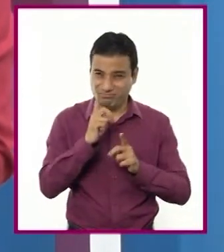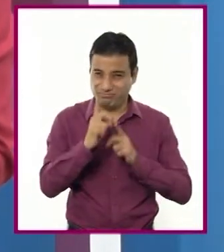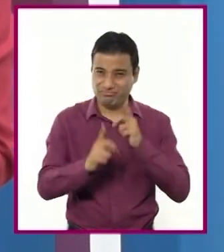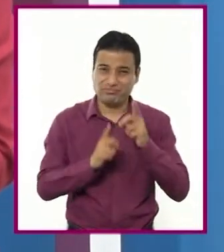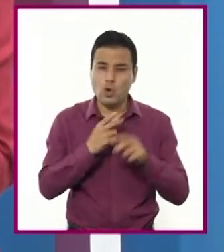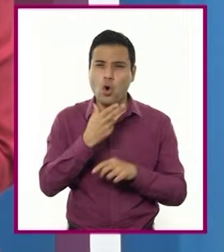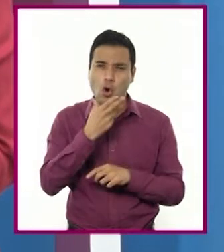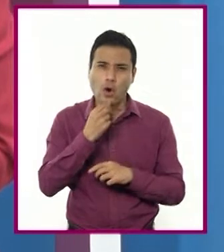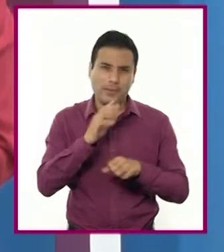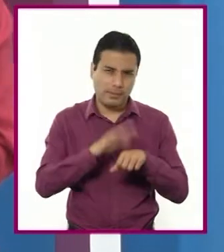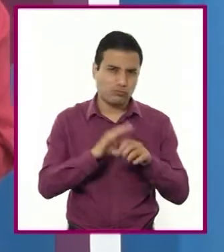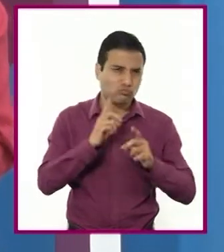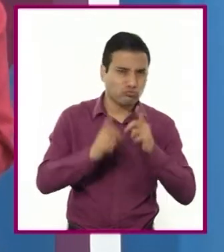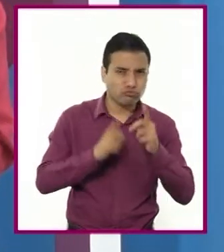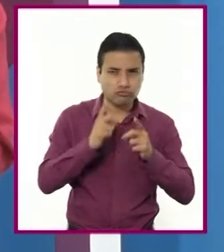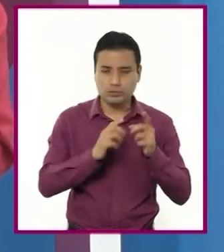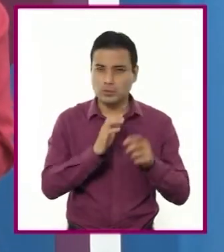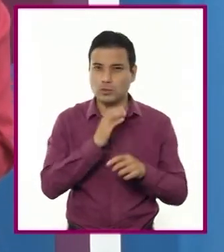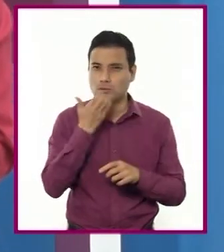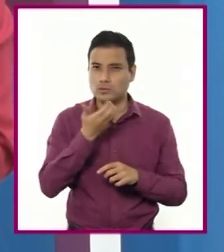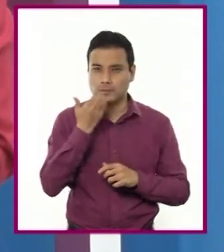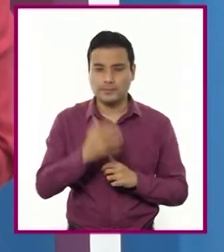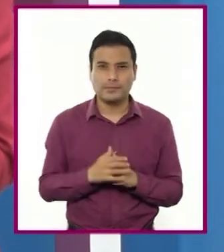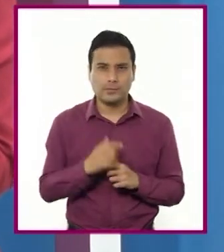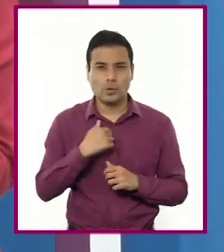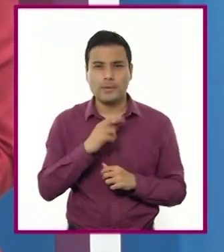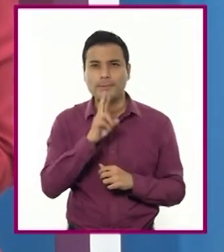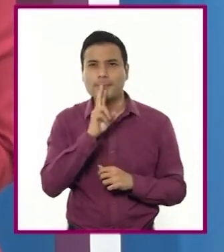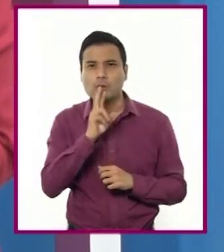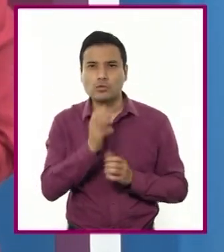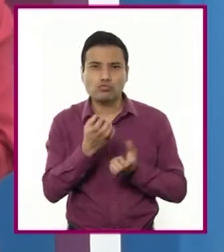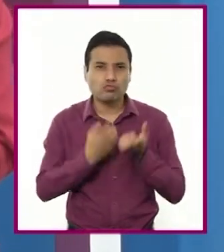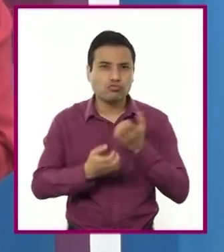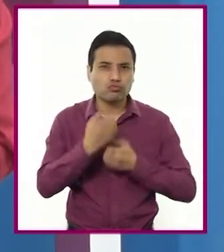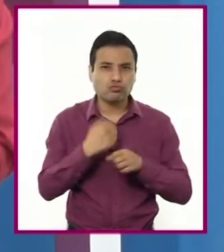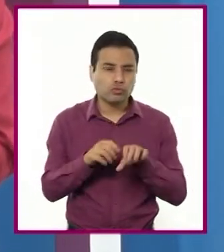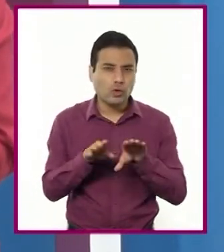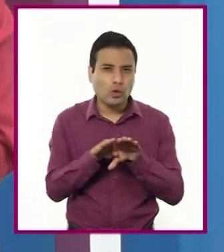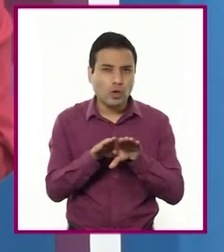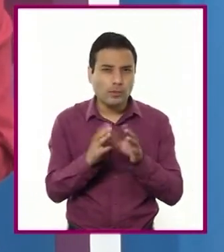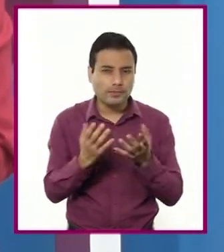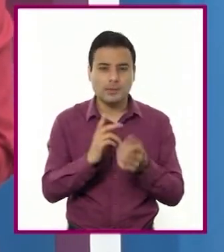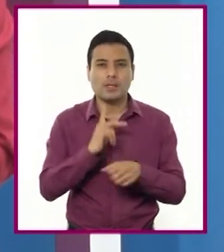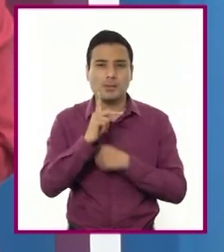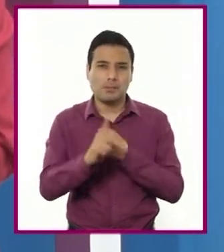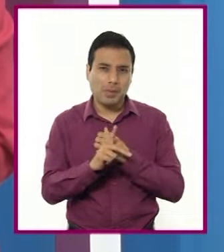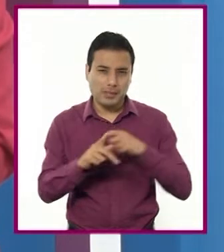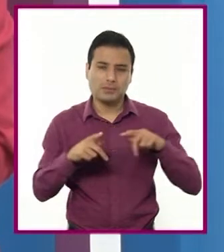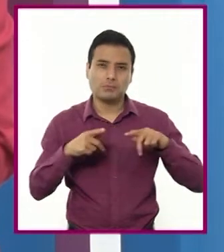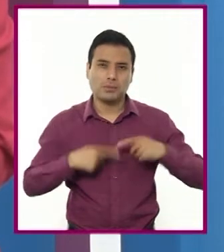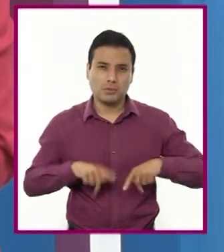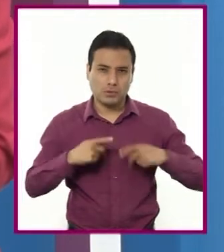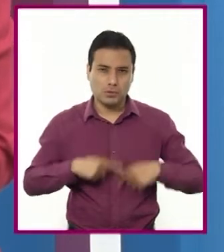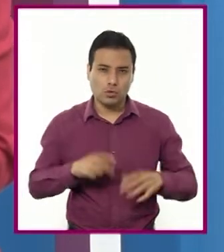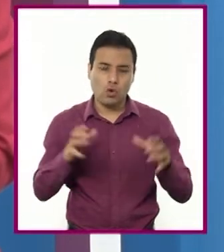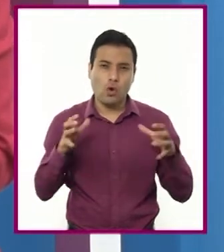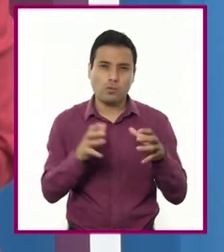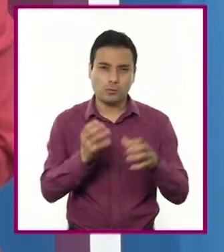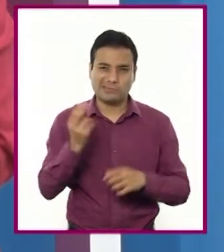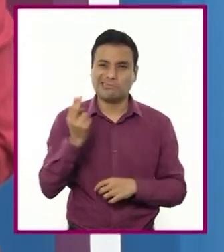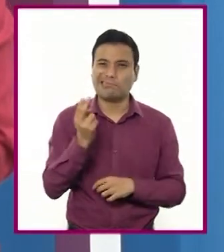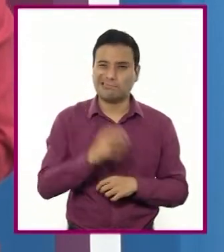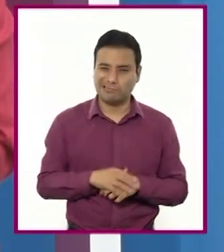Para aumentar los niveles de actividad, los países, las sociedades y las comunidades deben